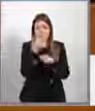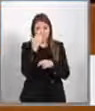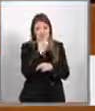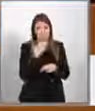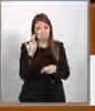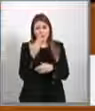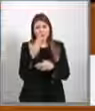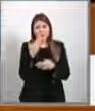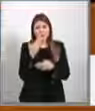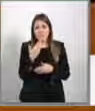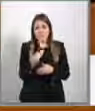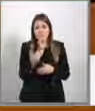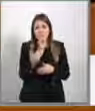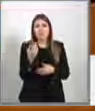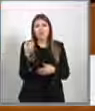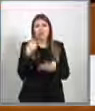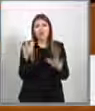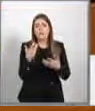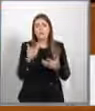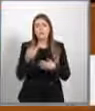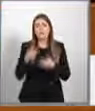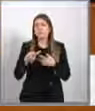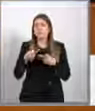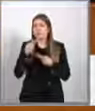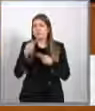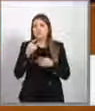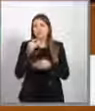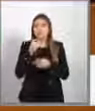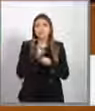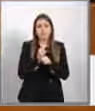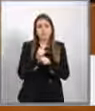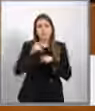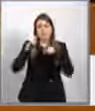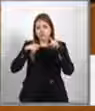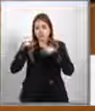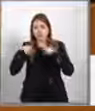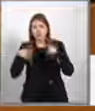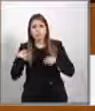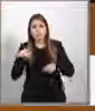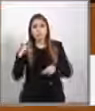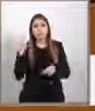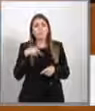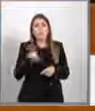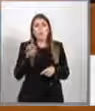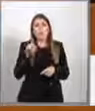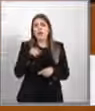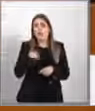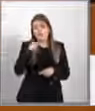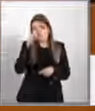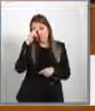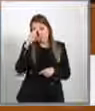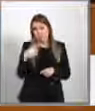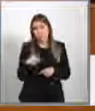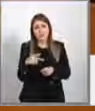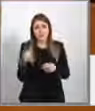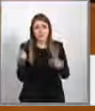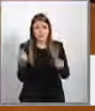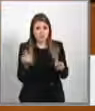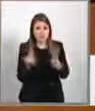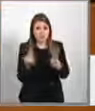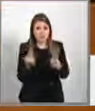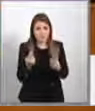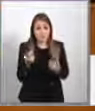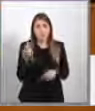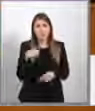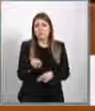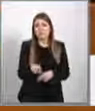construir consensos y productos legislativos que estén a la altura de lo que México requiere. Pero este no es el caso.